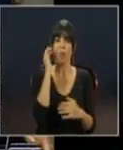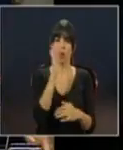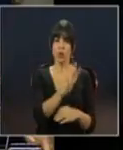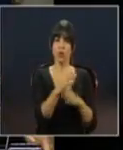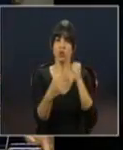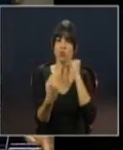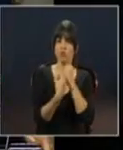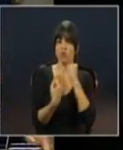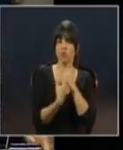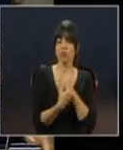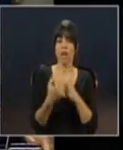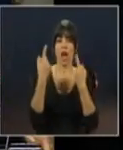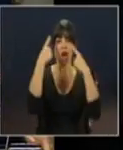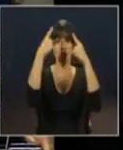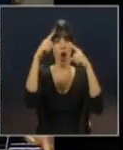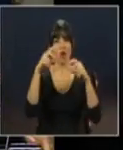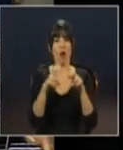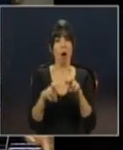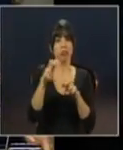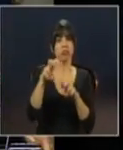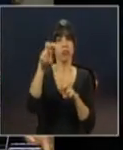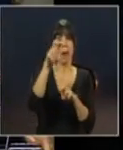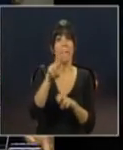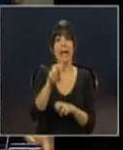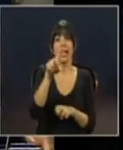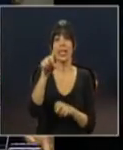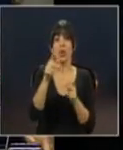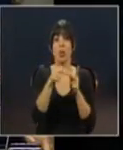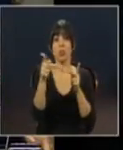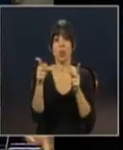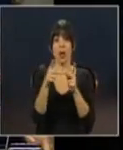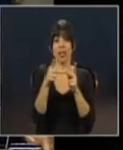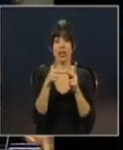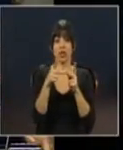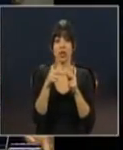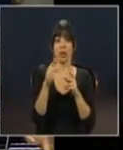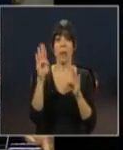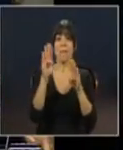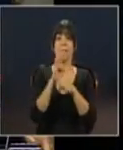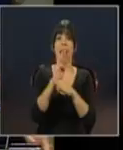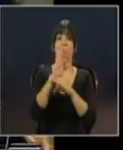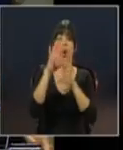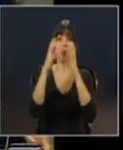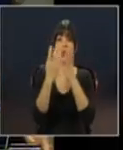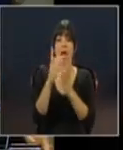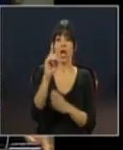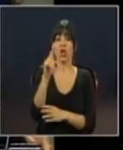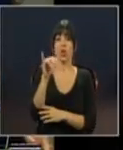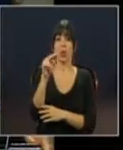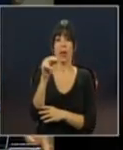contribución, logramos escalar 21 posiciones en el ranking del Banco Mundial Doing Business,